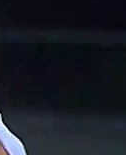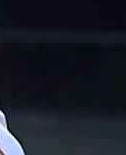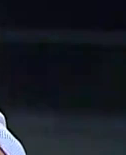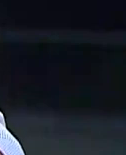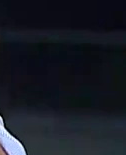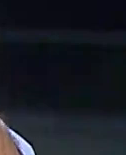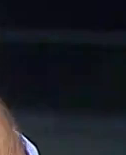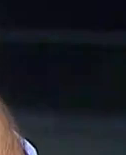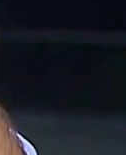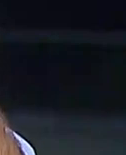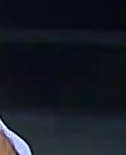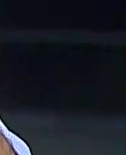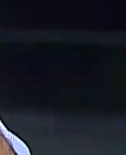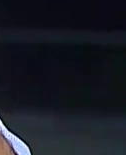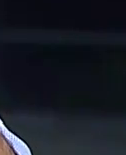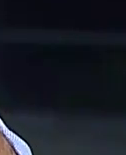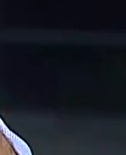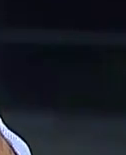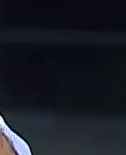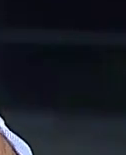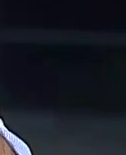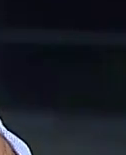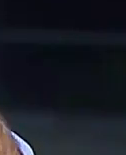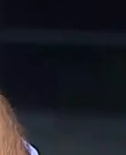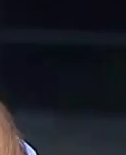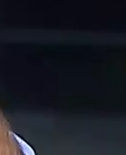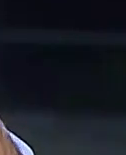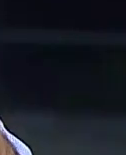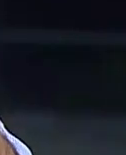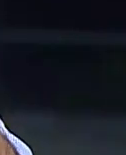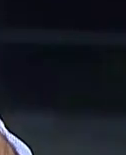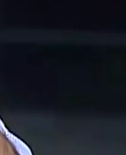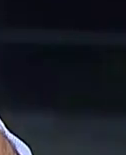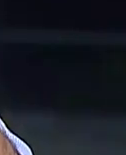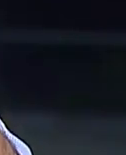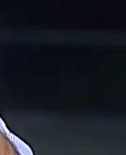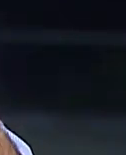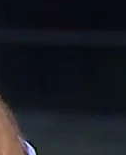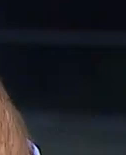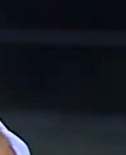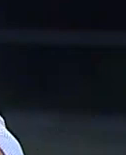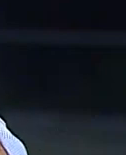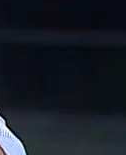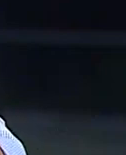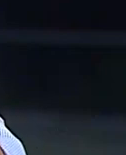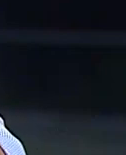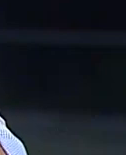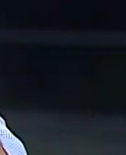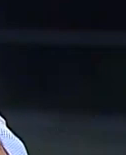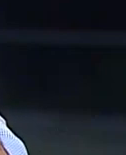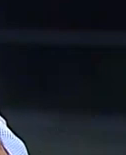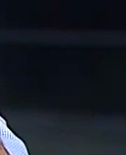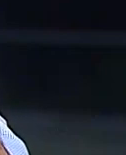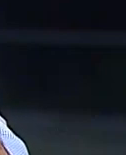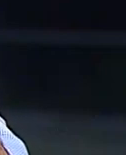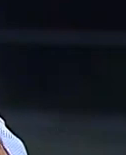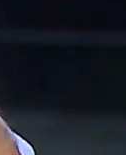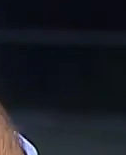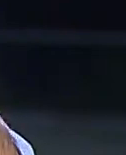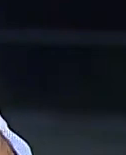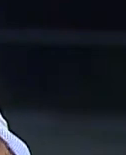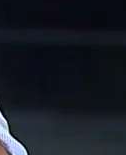Una es que Ruta N ha sido una gran estrategia, se viene consolidando y funciona muy bien. Por lo tanto, voy a hacer tres Ruta N